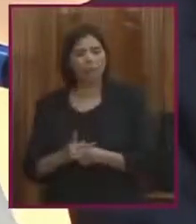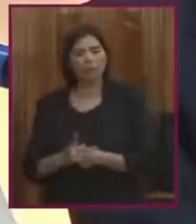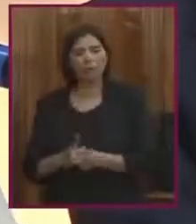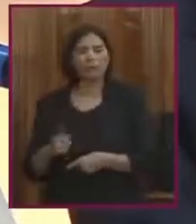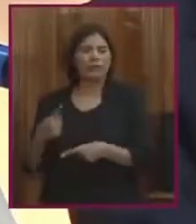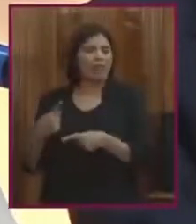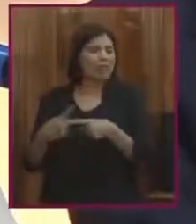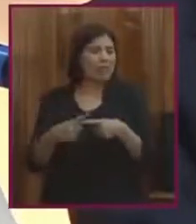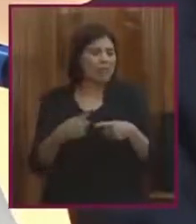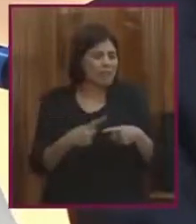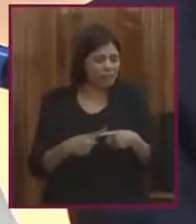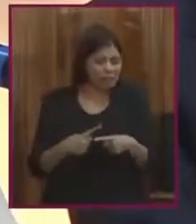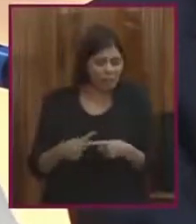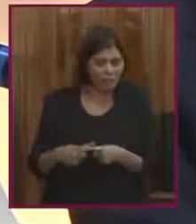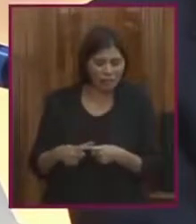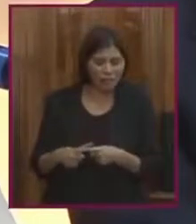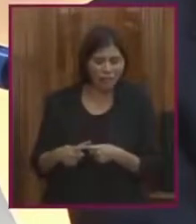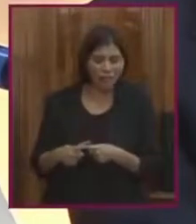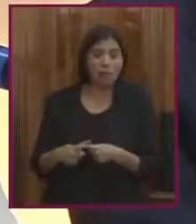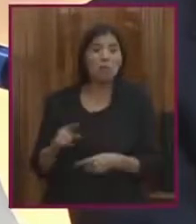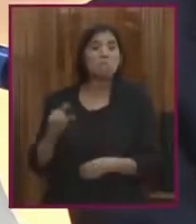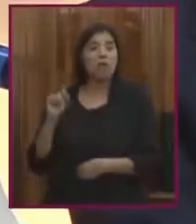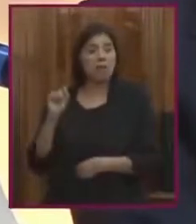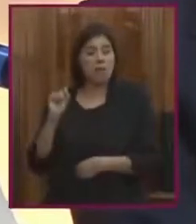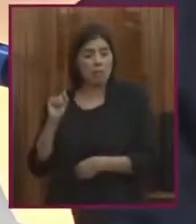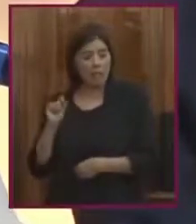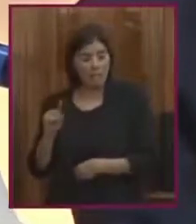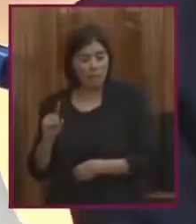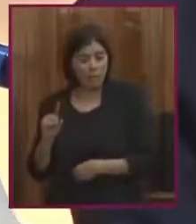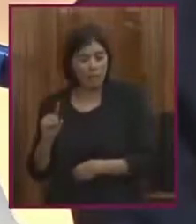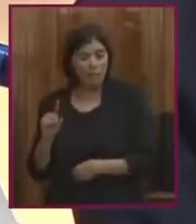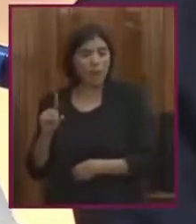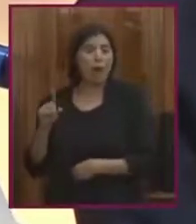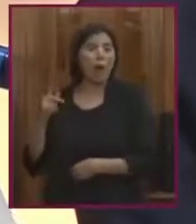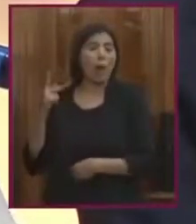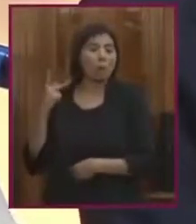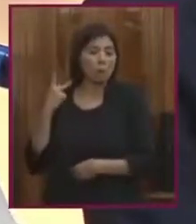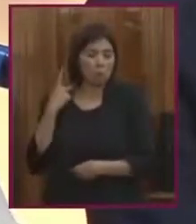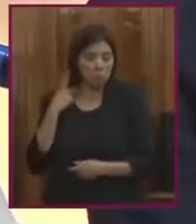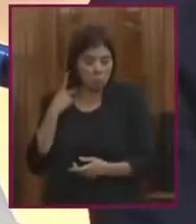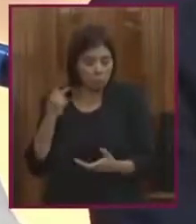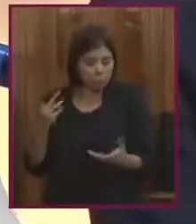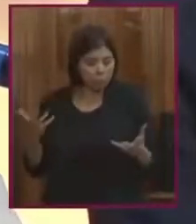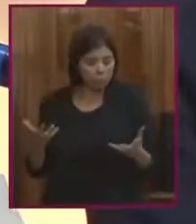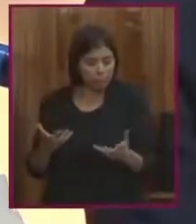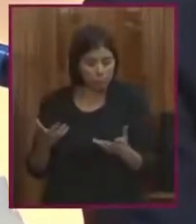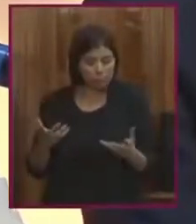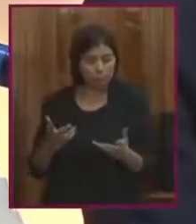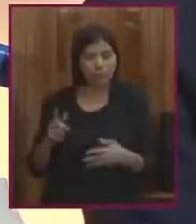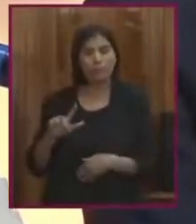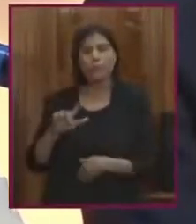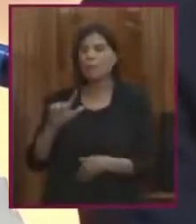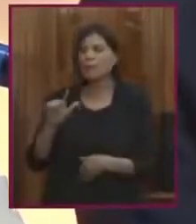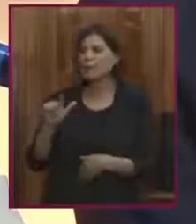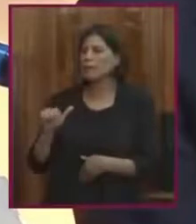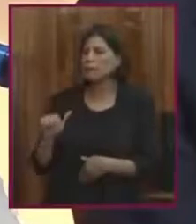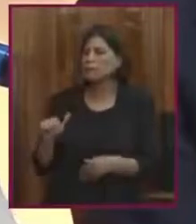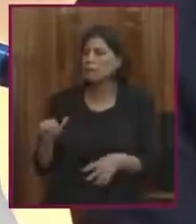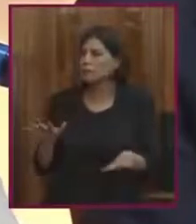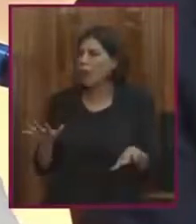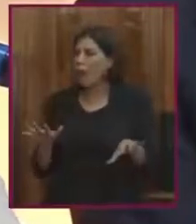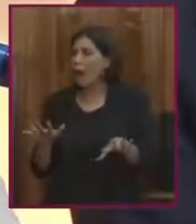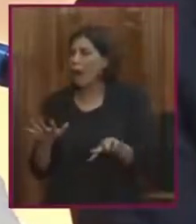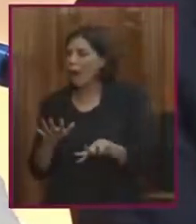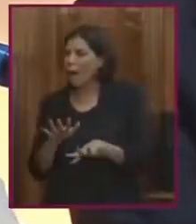los sentidos, que además hizo política y después se convirtió en un